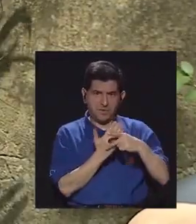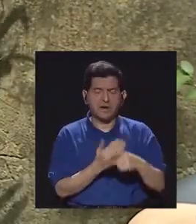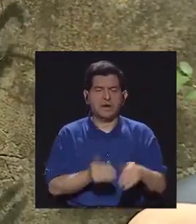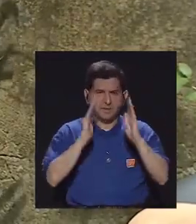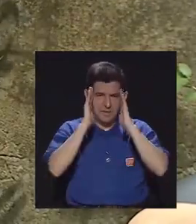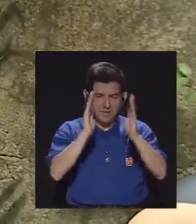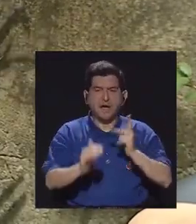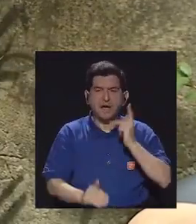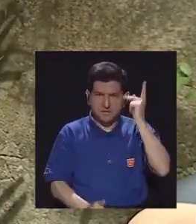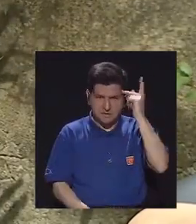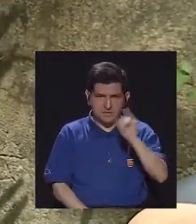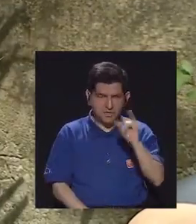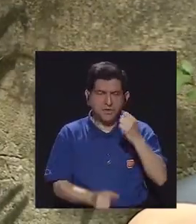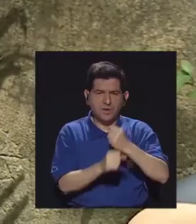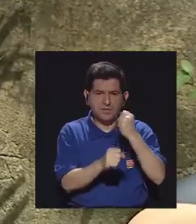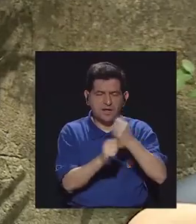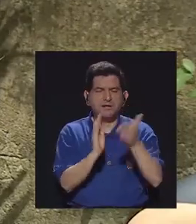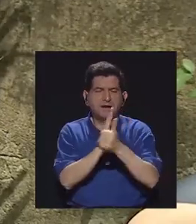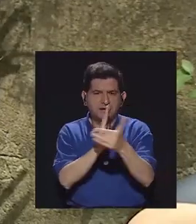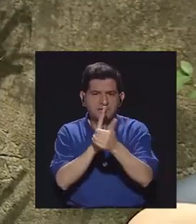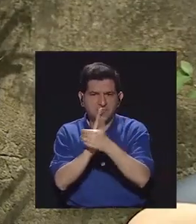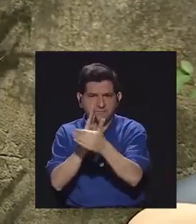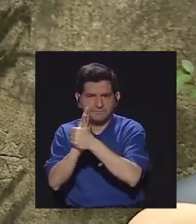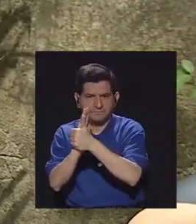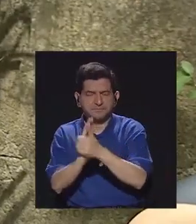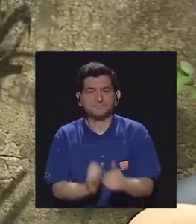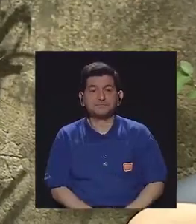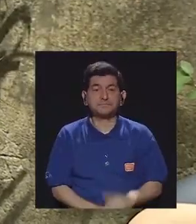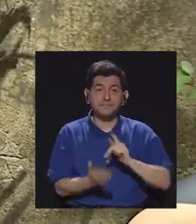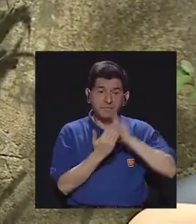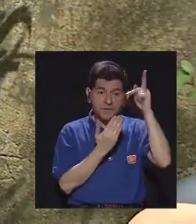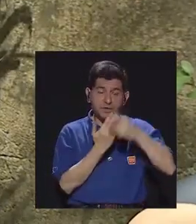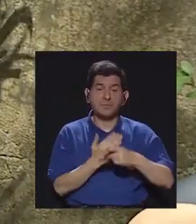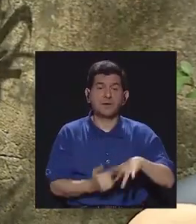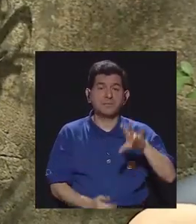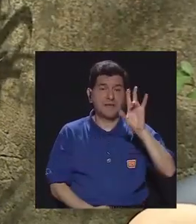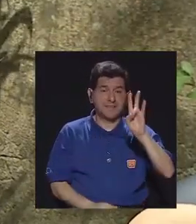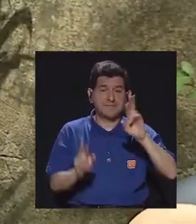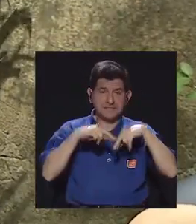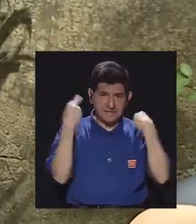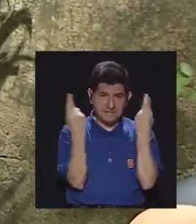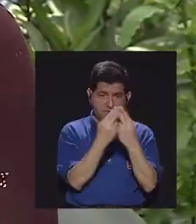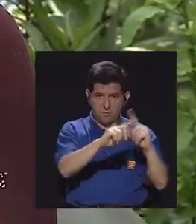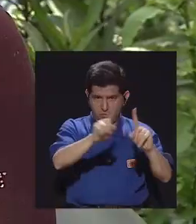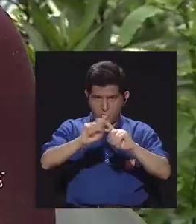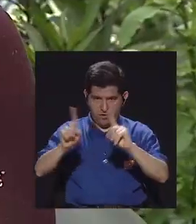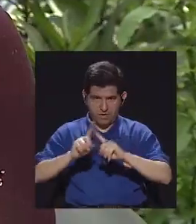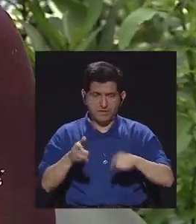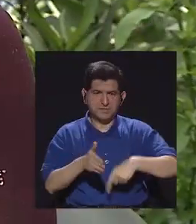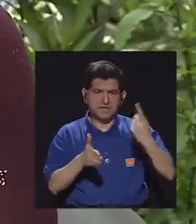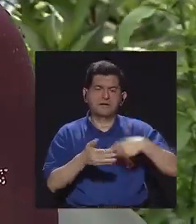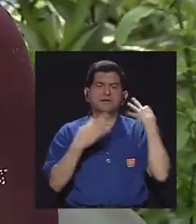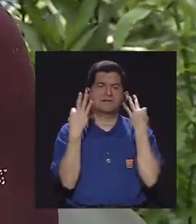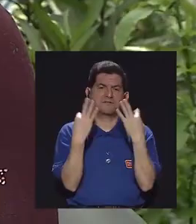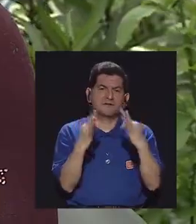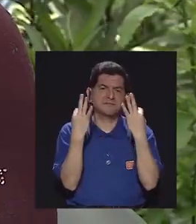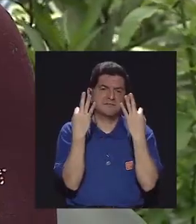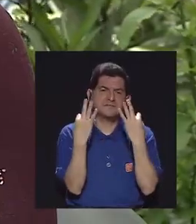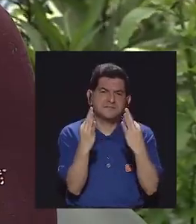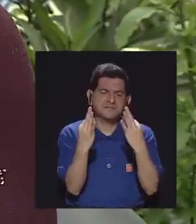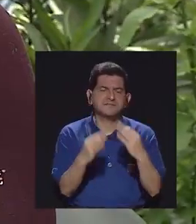padres también, que también trabaja en habilidades, y es un programa de 7 sesiones. A veces